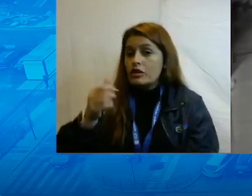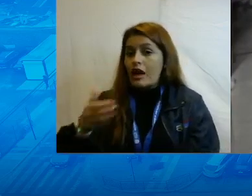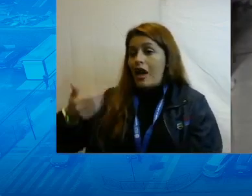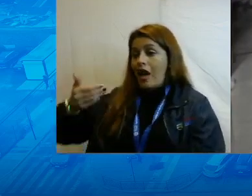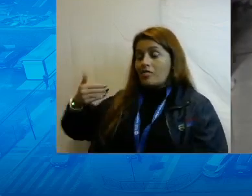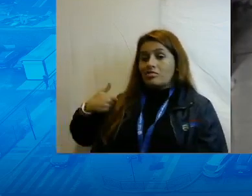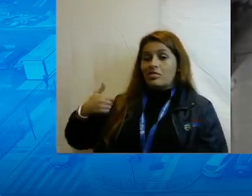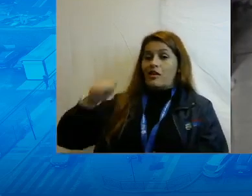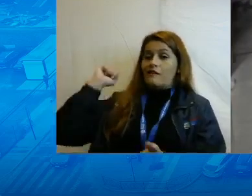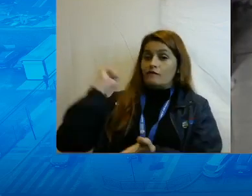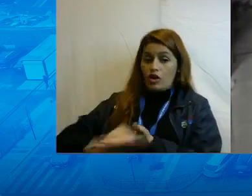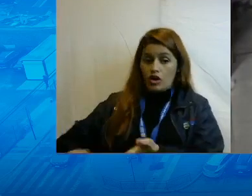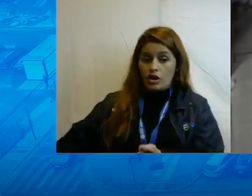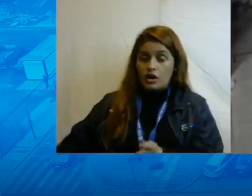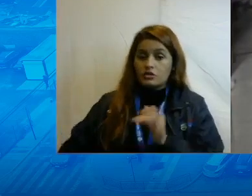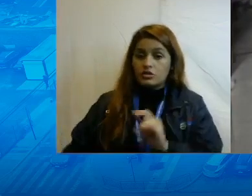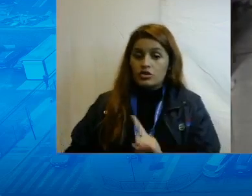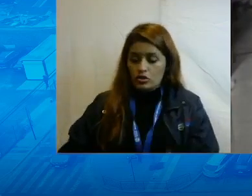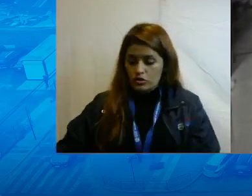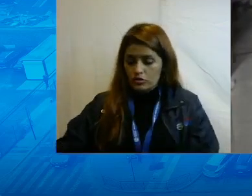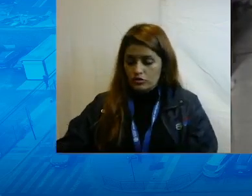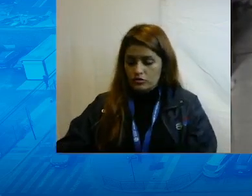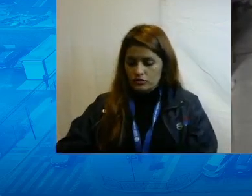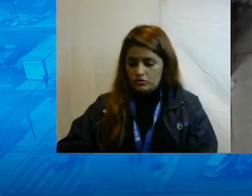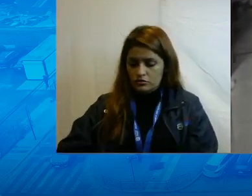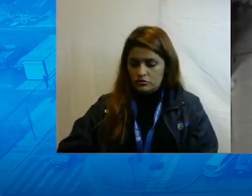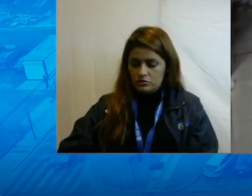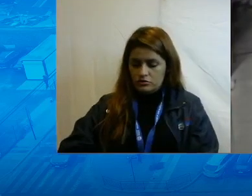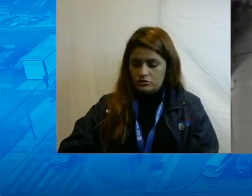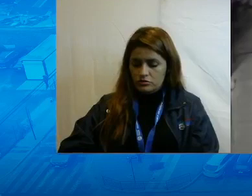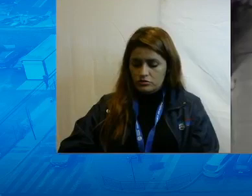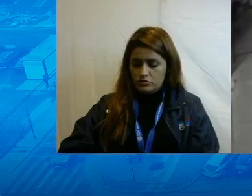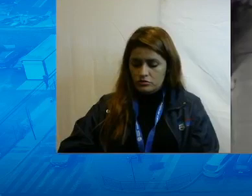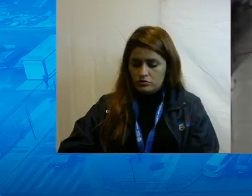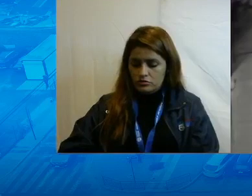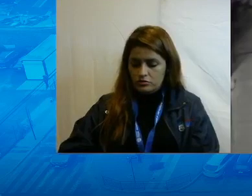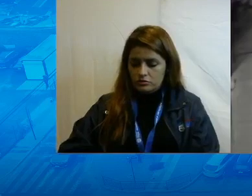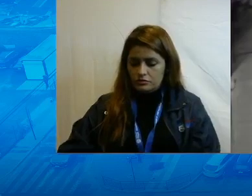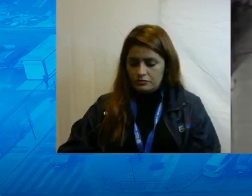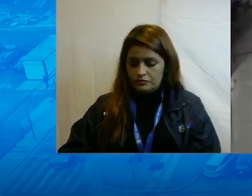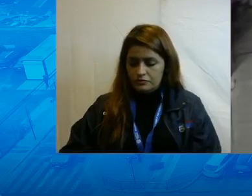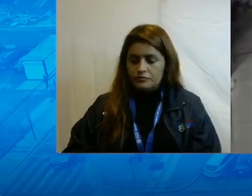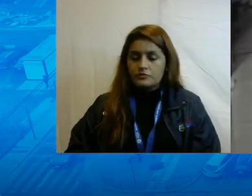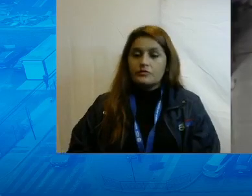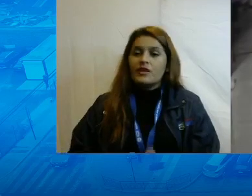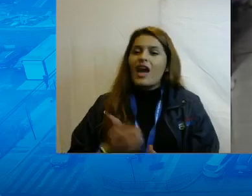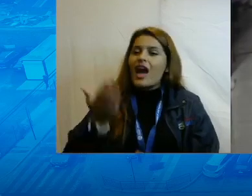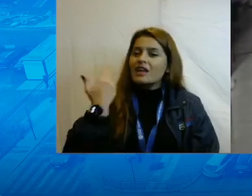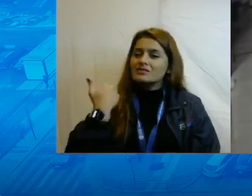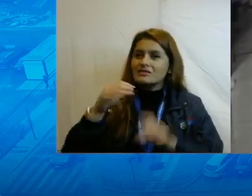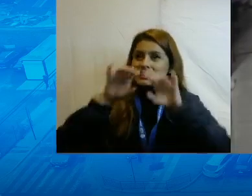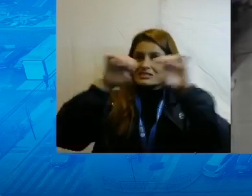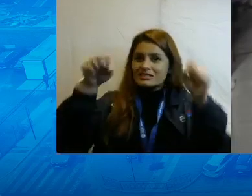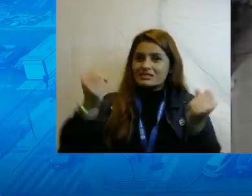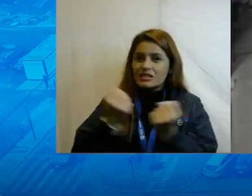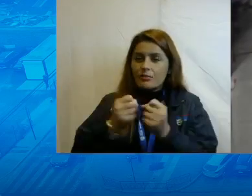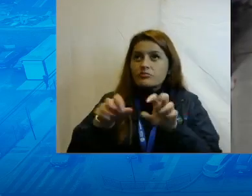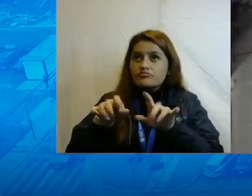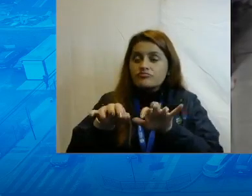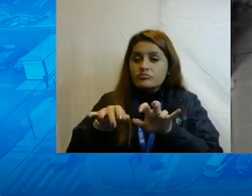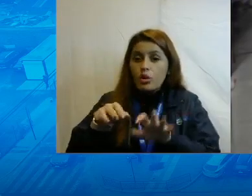anteriores. Lo que he visto, por lo menos hasta hace un tiempo, en el sistema, en la plataforma del